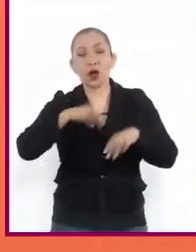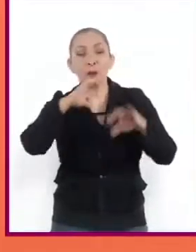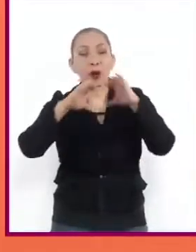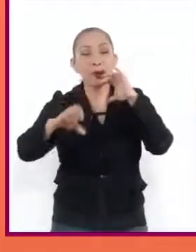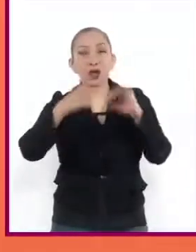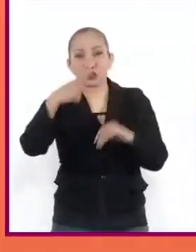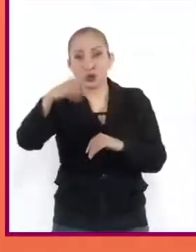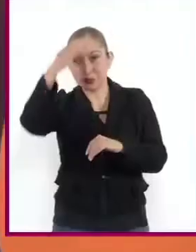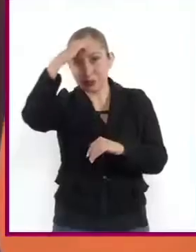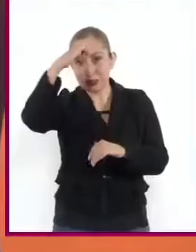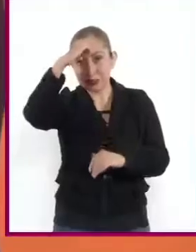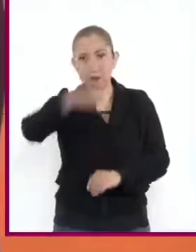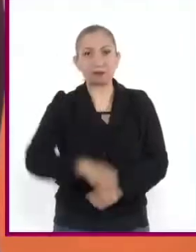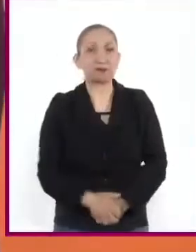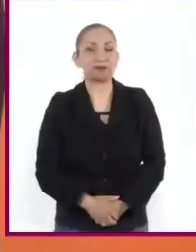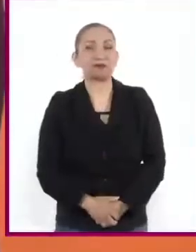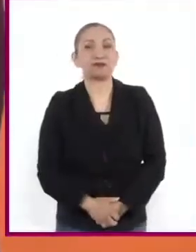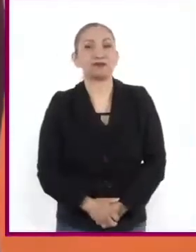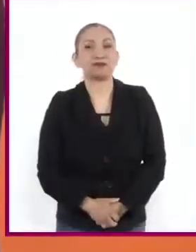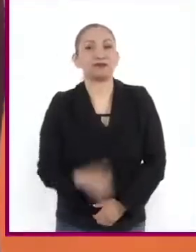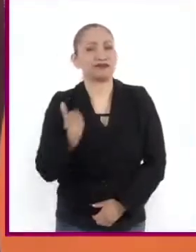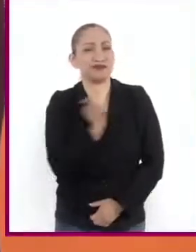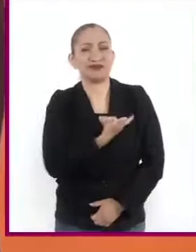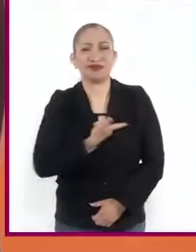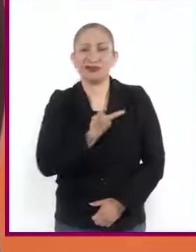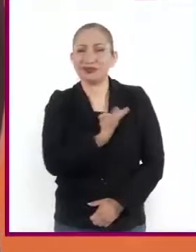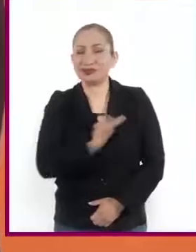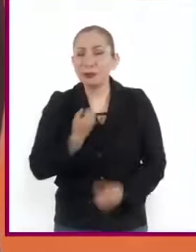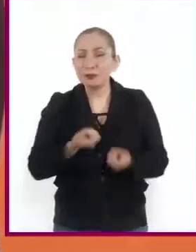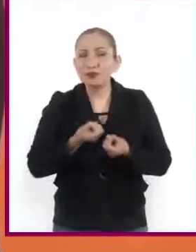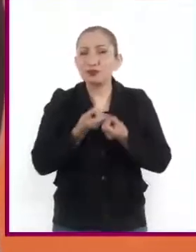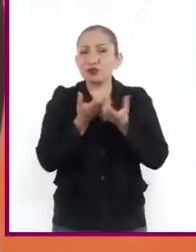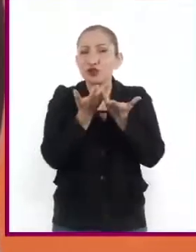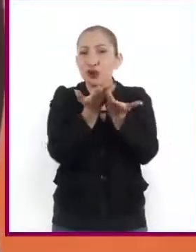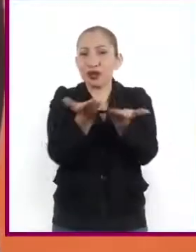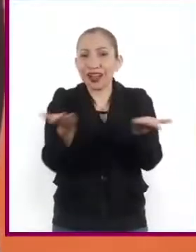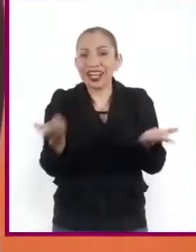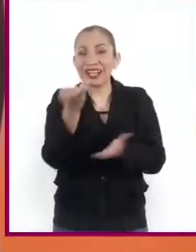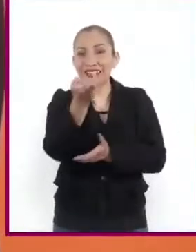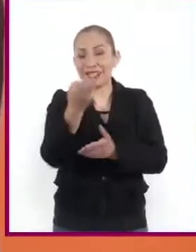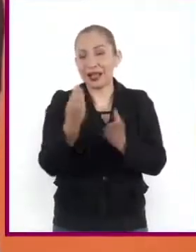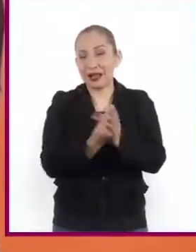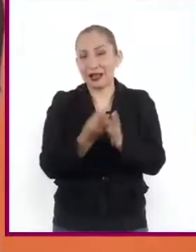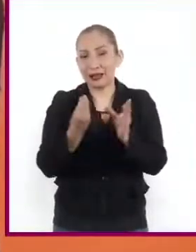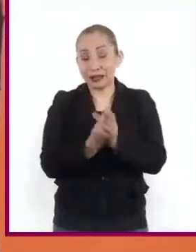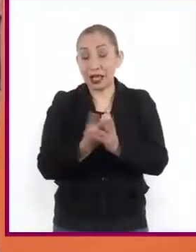sus experiencias. Nos dio mucho gusto compartir con ustedes esta